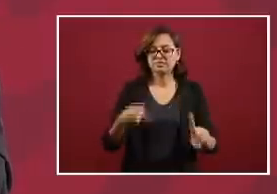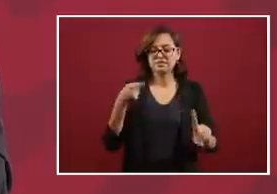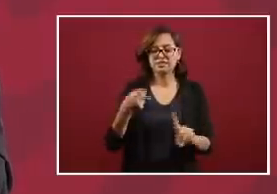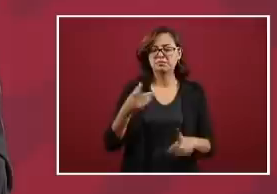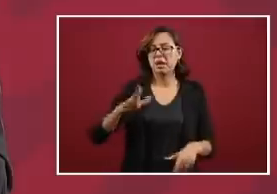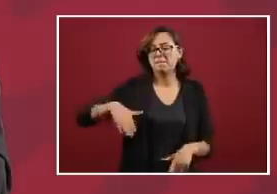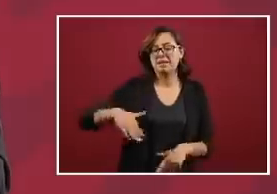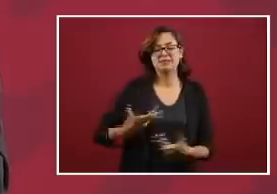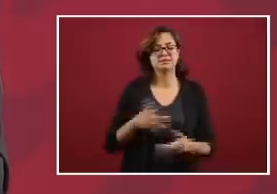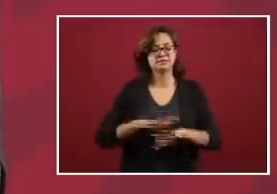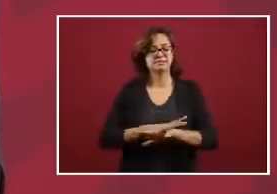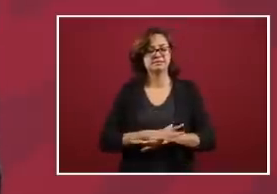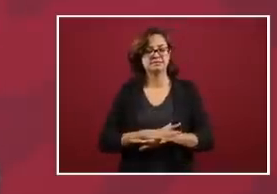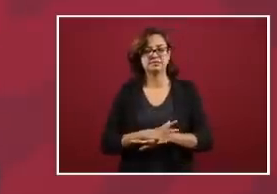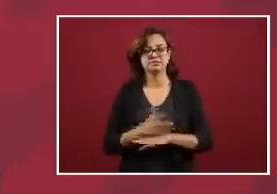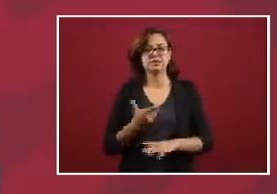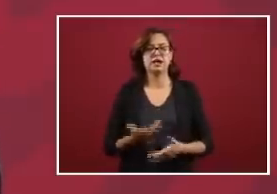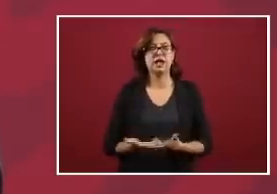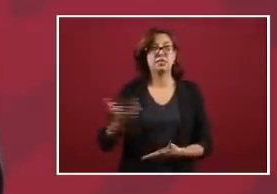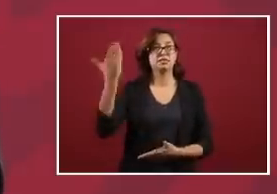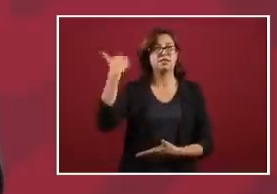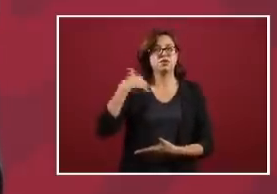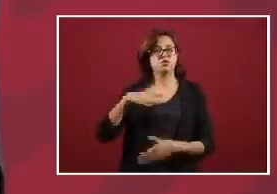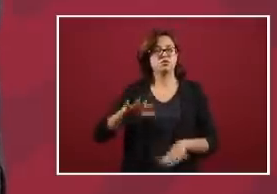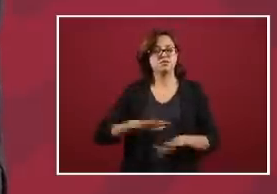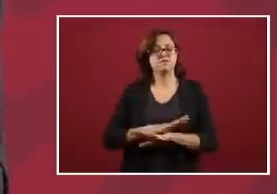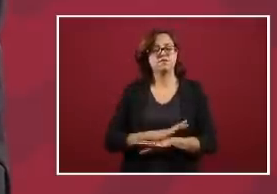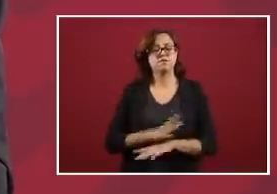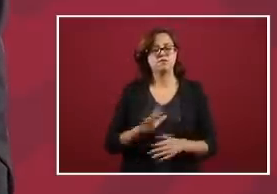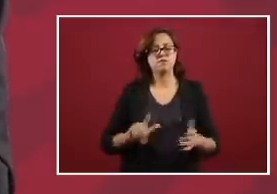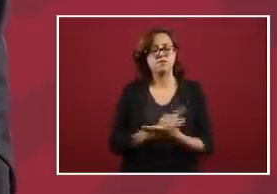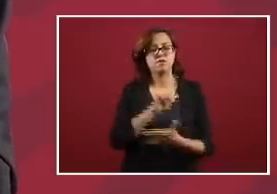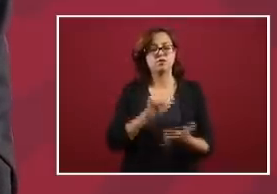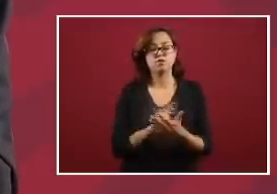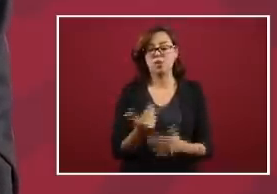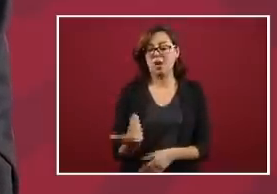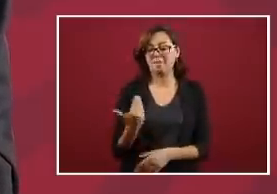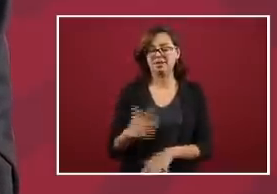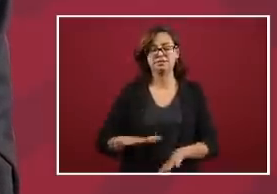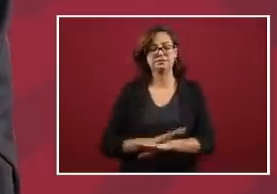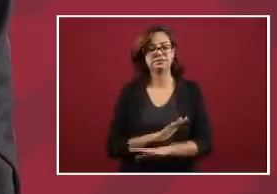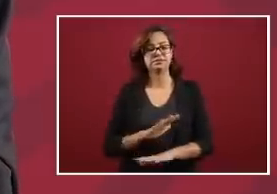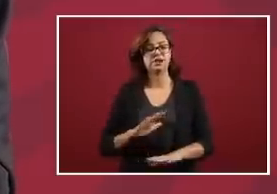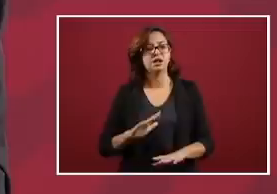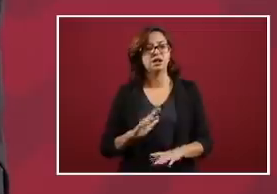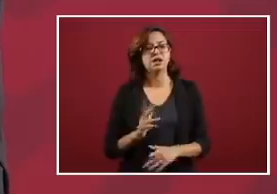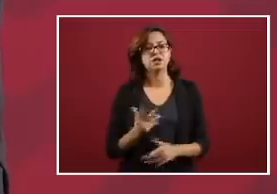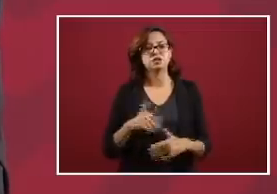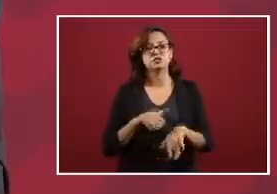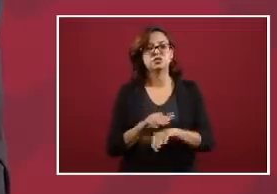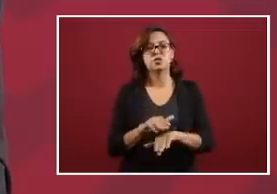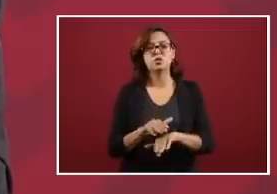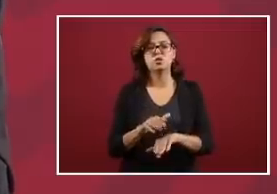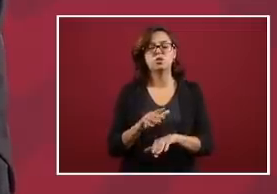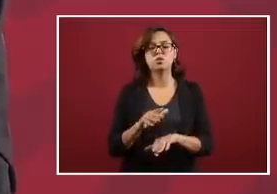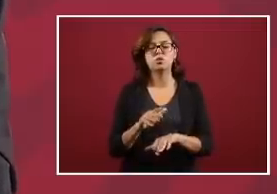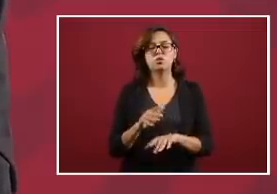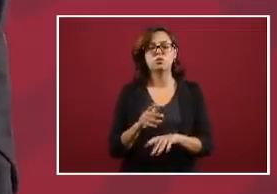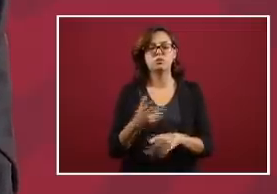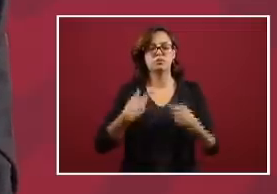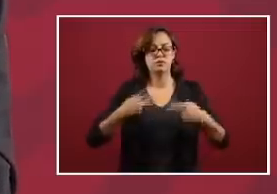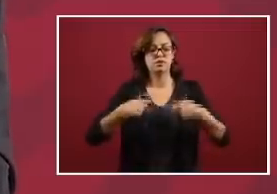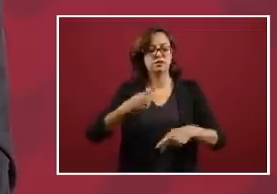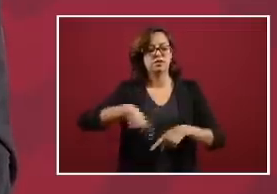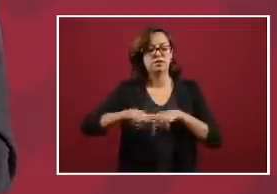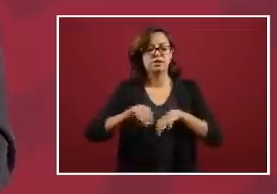reforma, no con aquella, sino con la reforma para que los